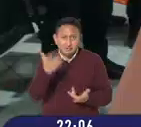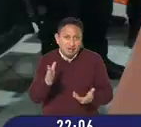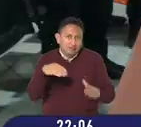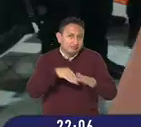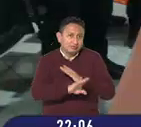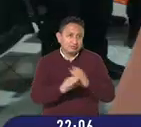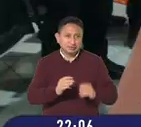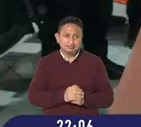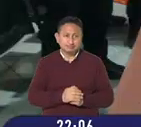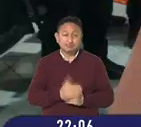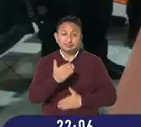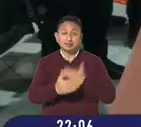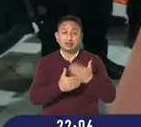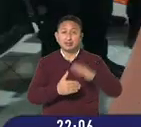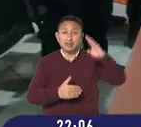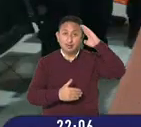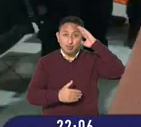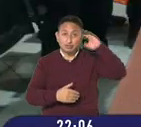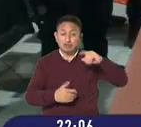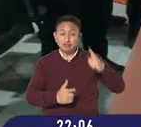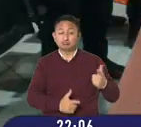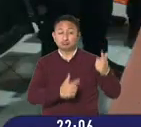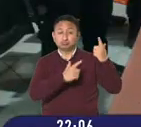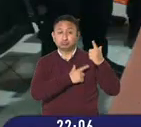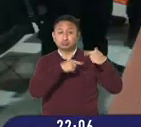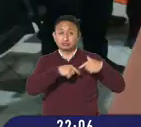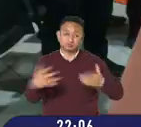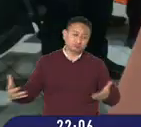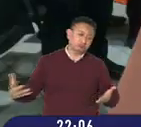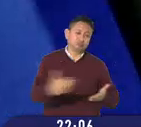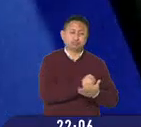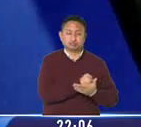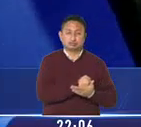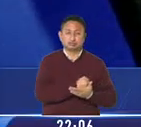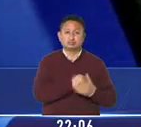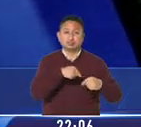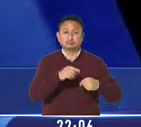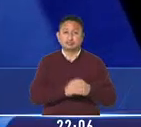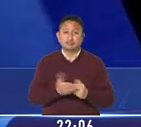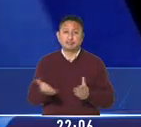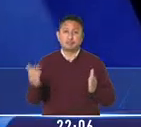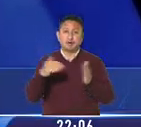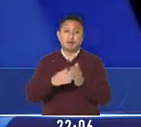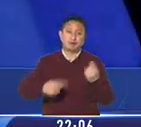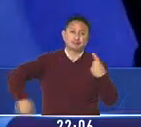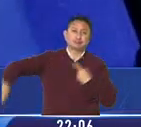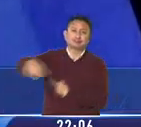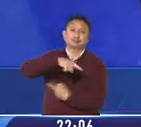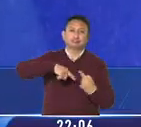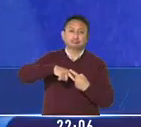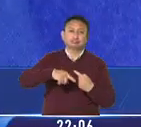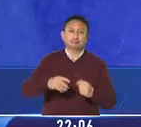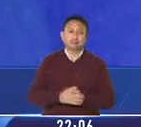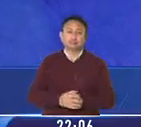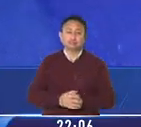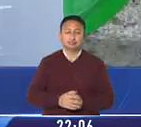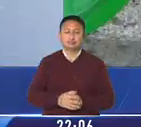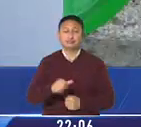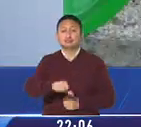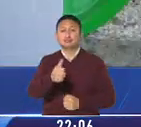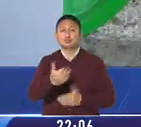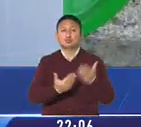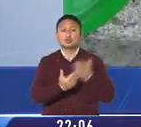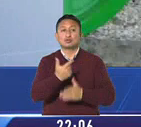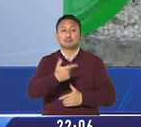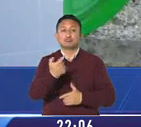ingresan, que luego la policía y las Fuerzas Armadas las decomisan e inmediatamente son reemplazadas por otras pistolas